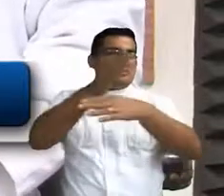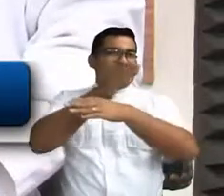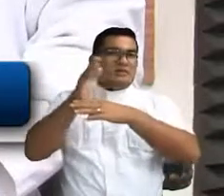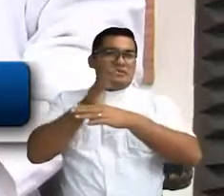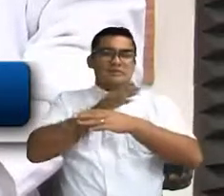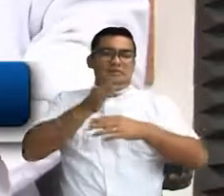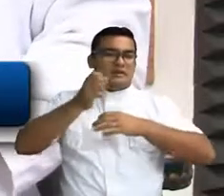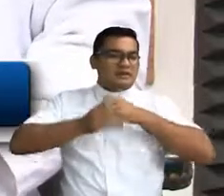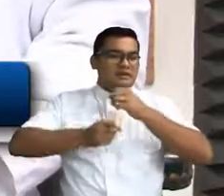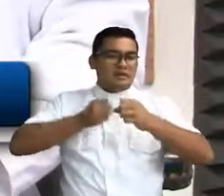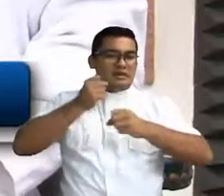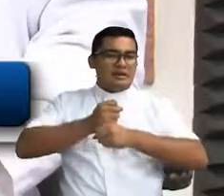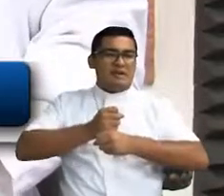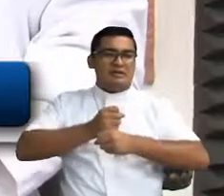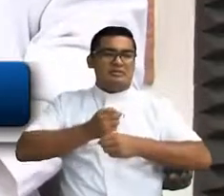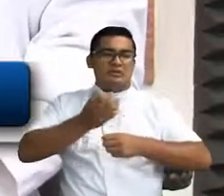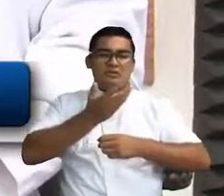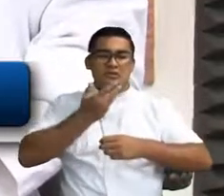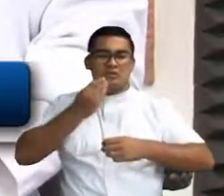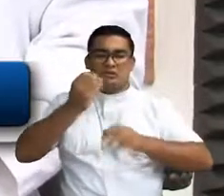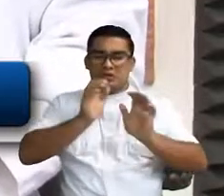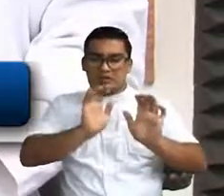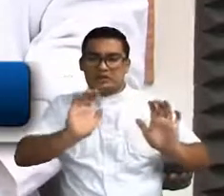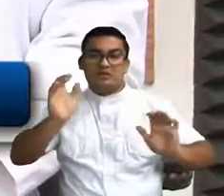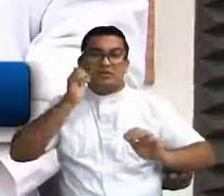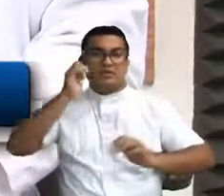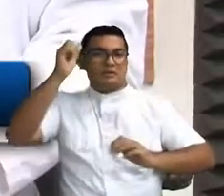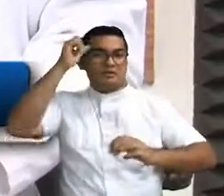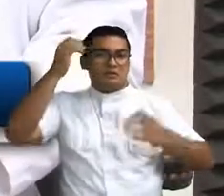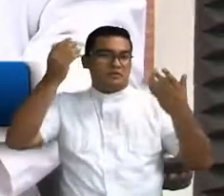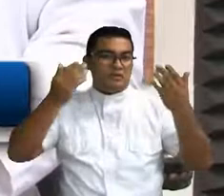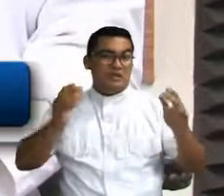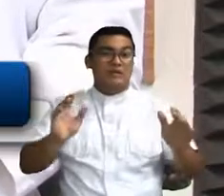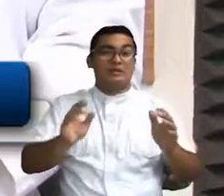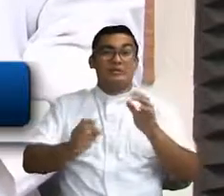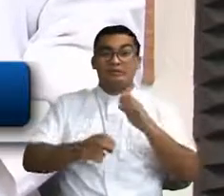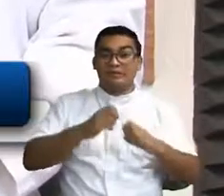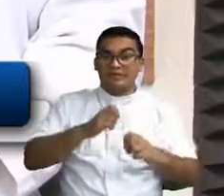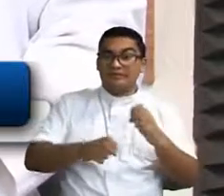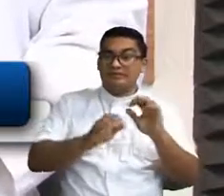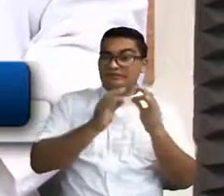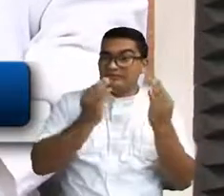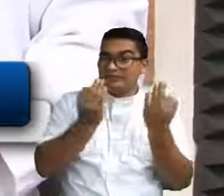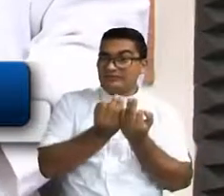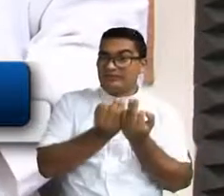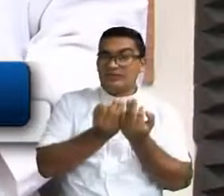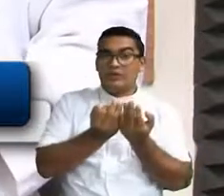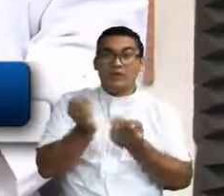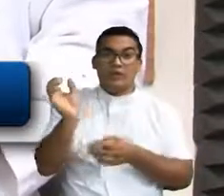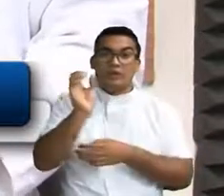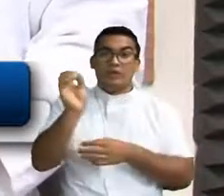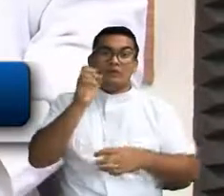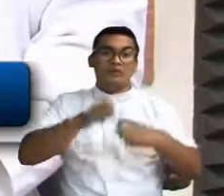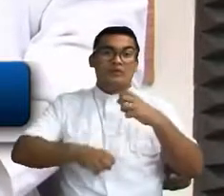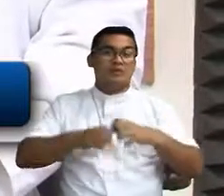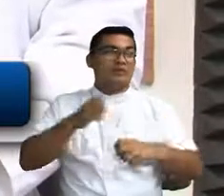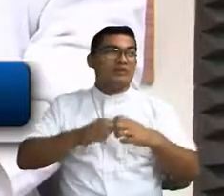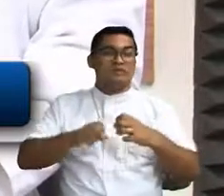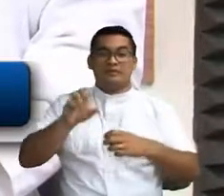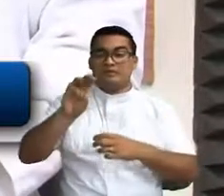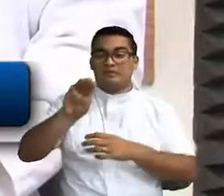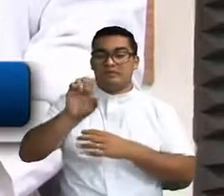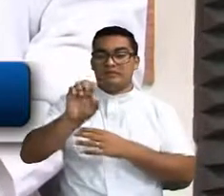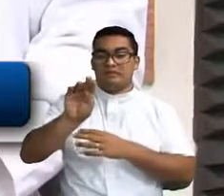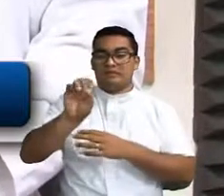de edades. Con todas las situaciones que podemos ir albergando, desde un problema familiar hasta un problema de menopausia o